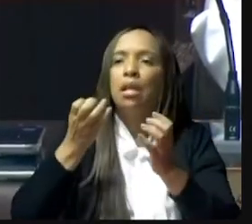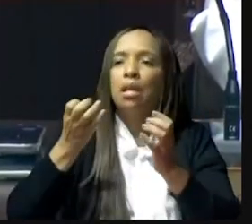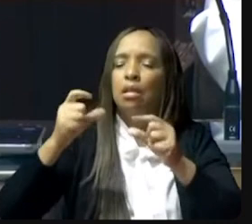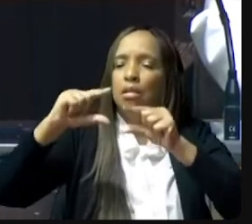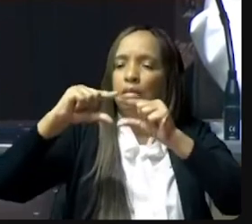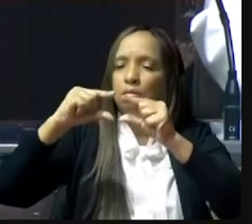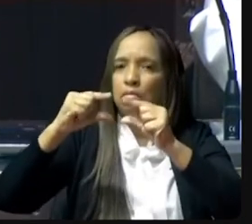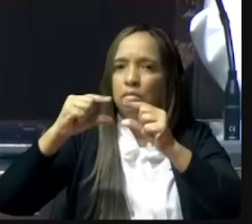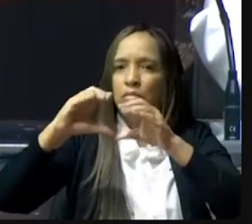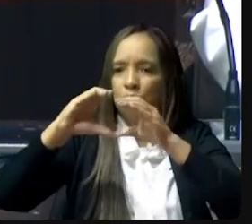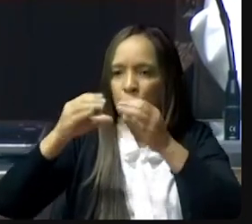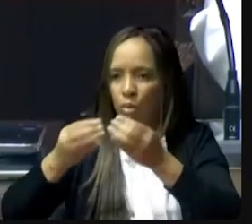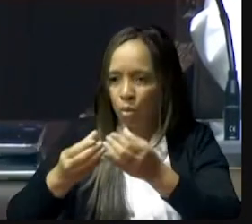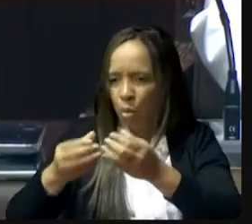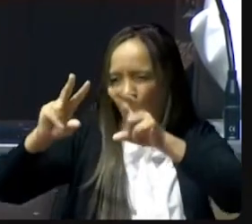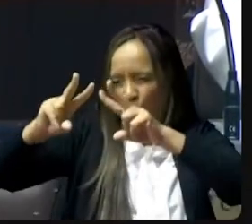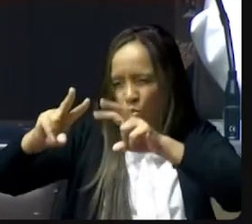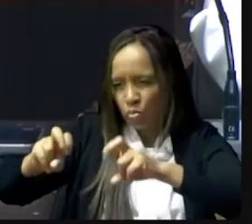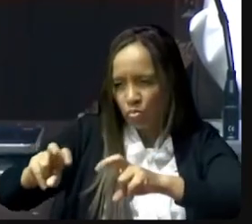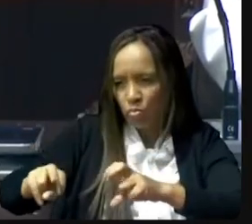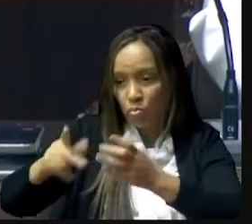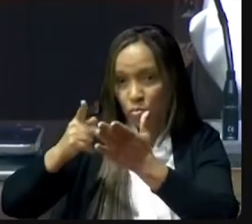pertenecer ahora